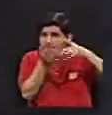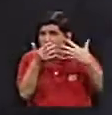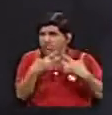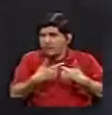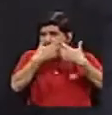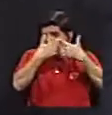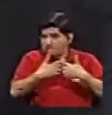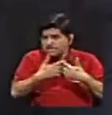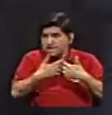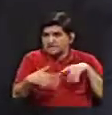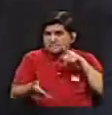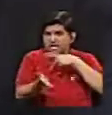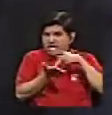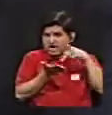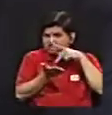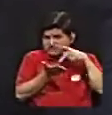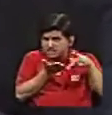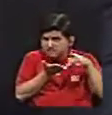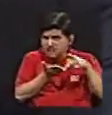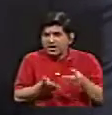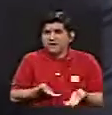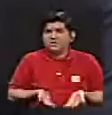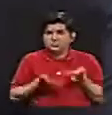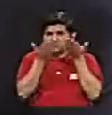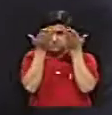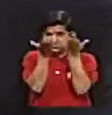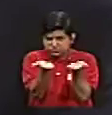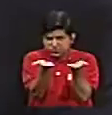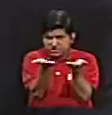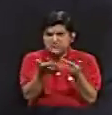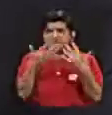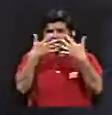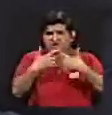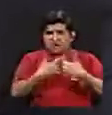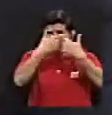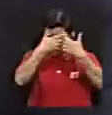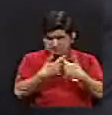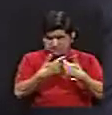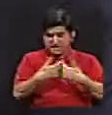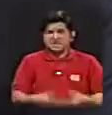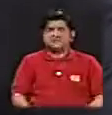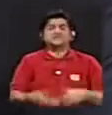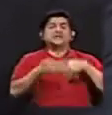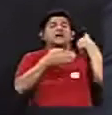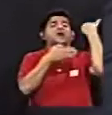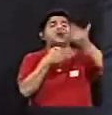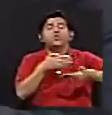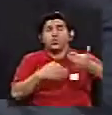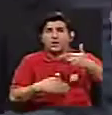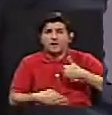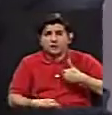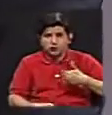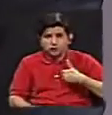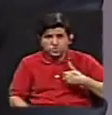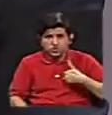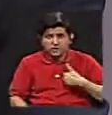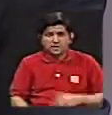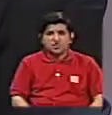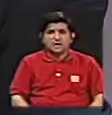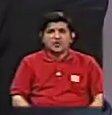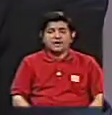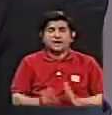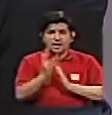empresa, que ese pago se le entregue a esa compañía, si después hubiera, por la vía